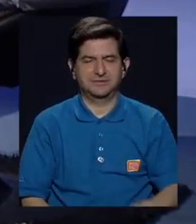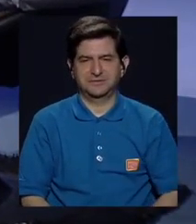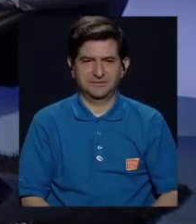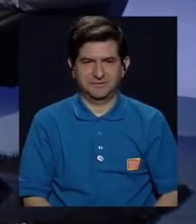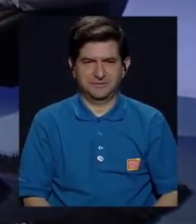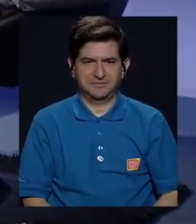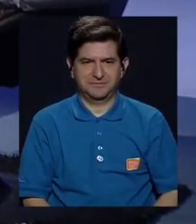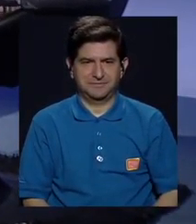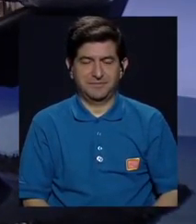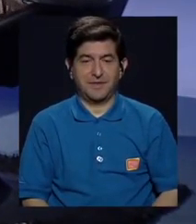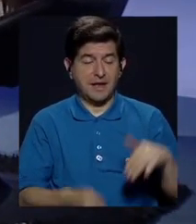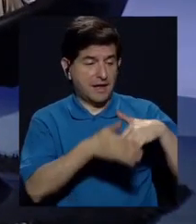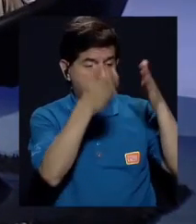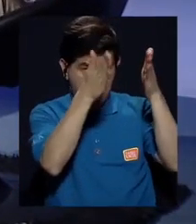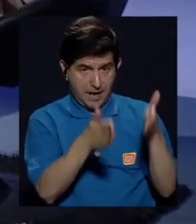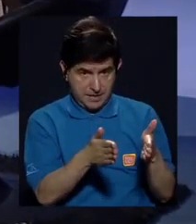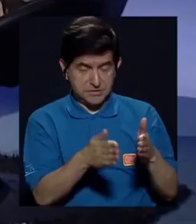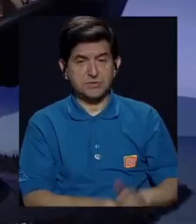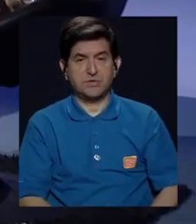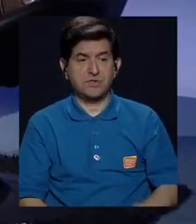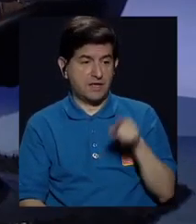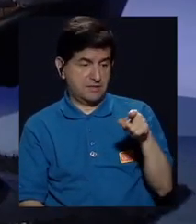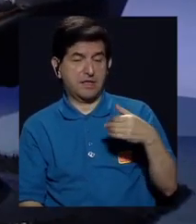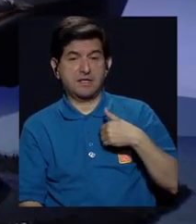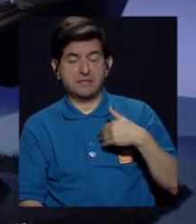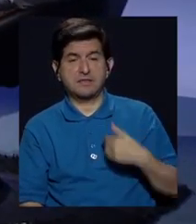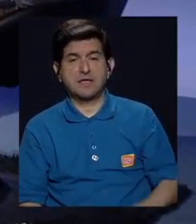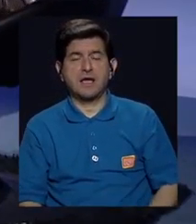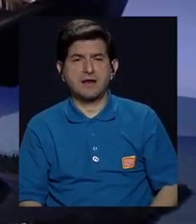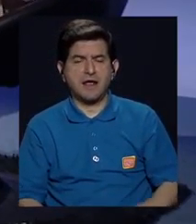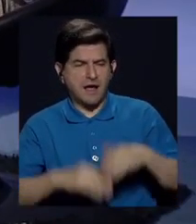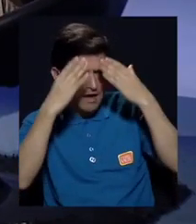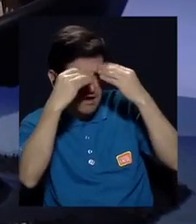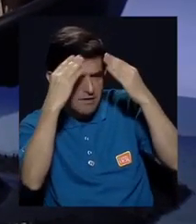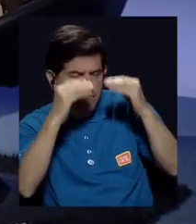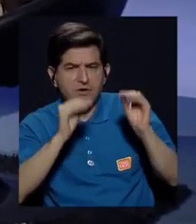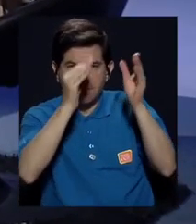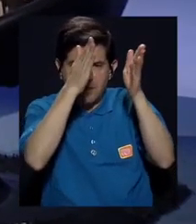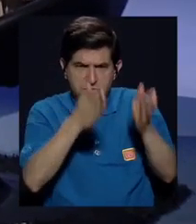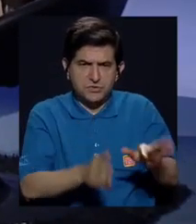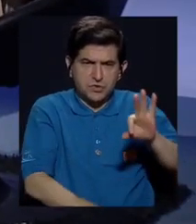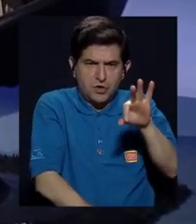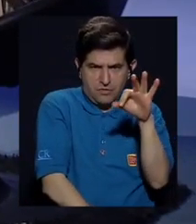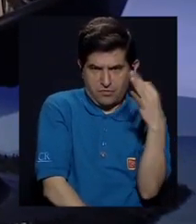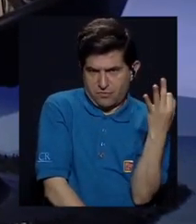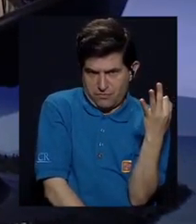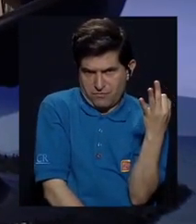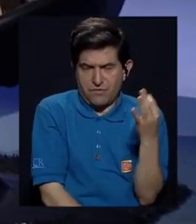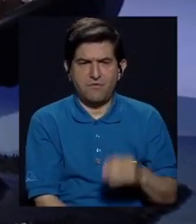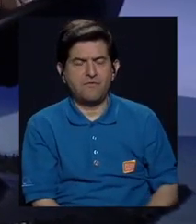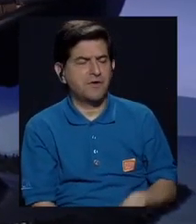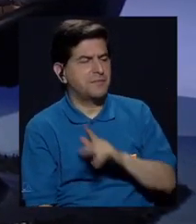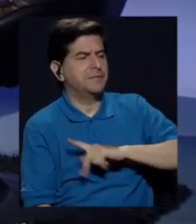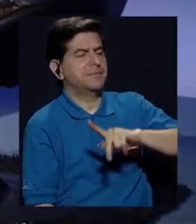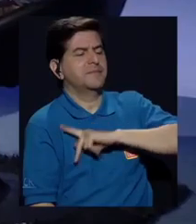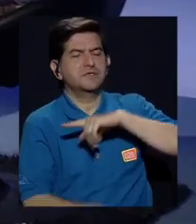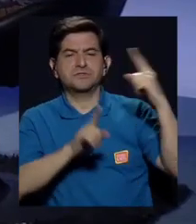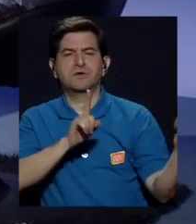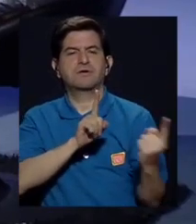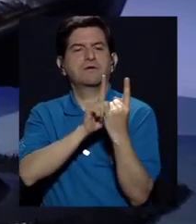donde el estudiante pues recibe los insumos del docente de una manera muy personal,